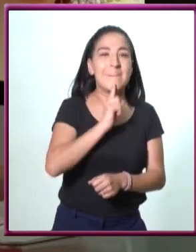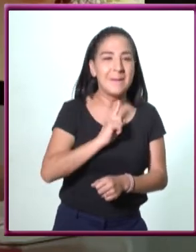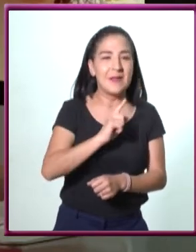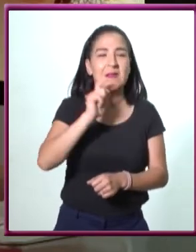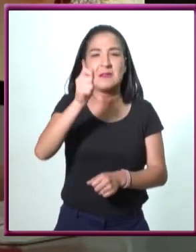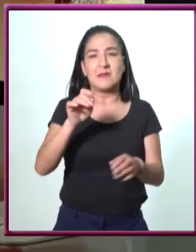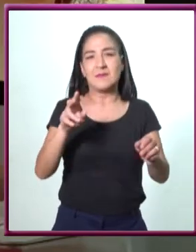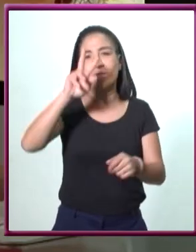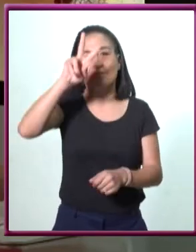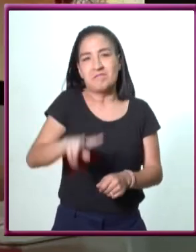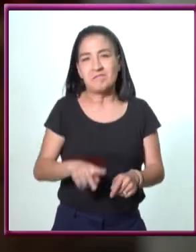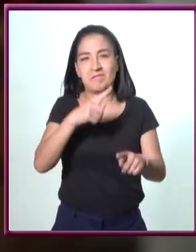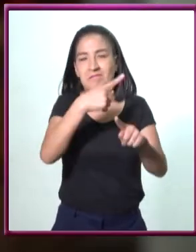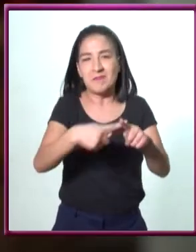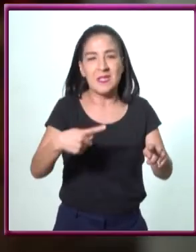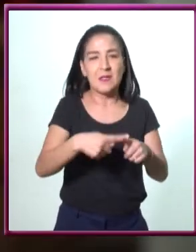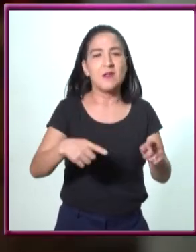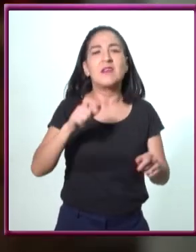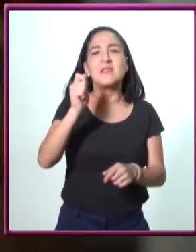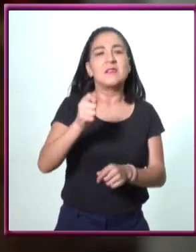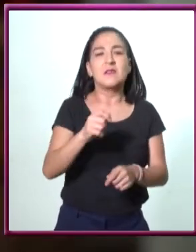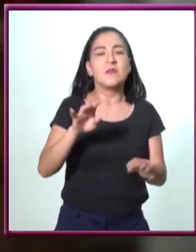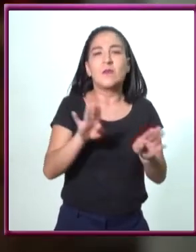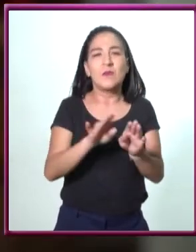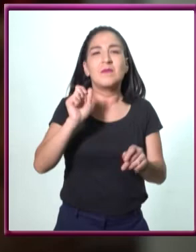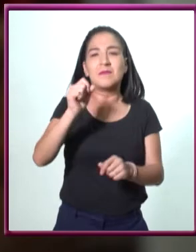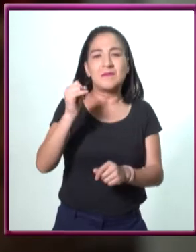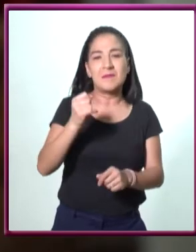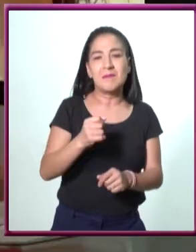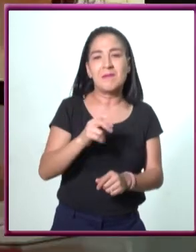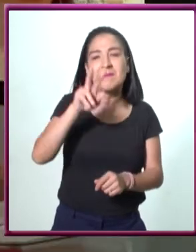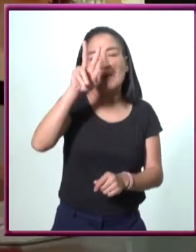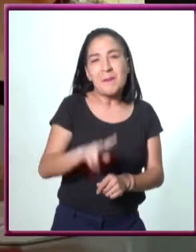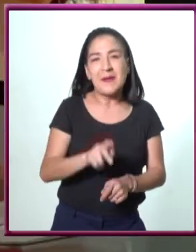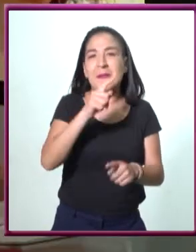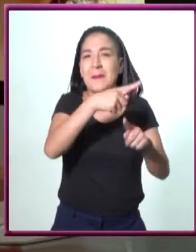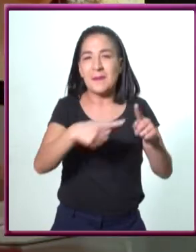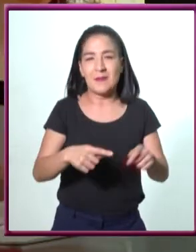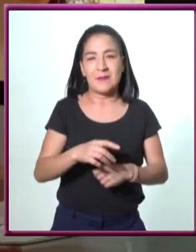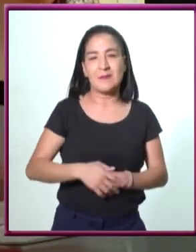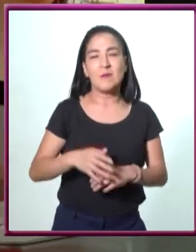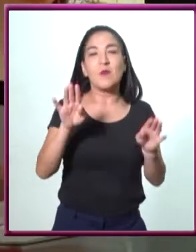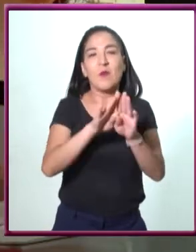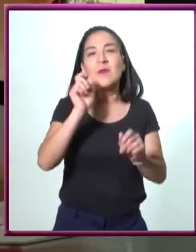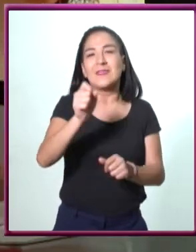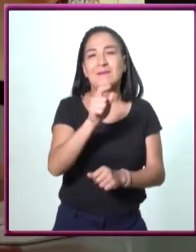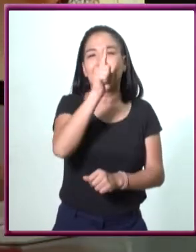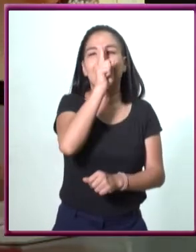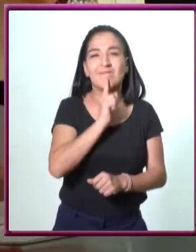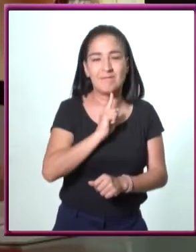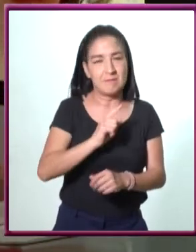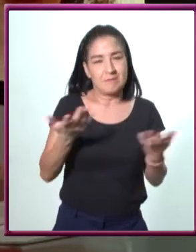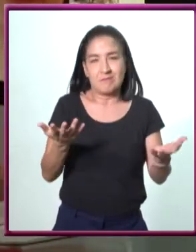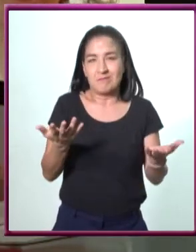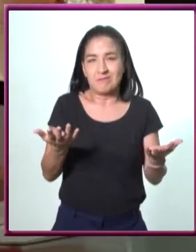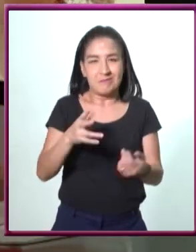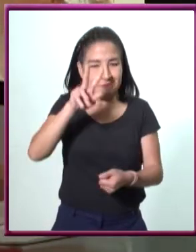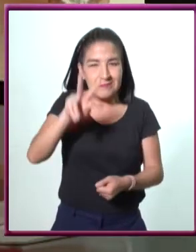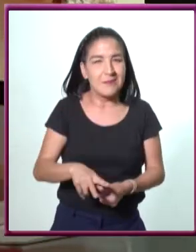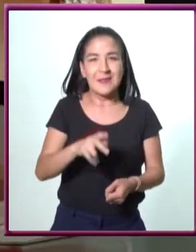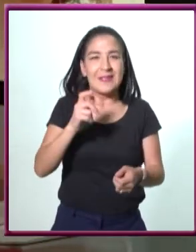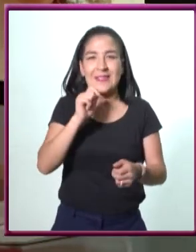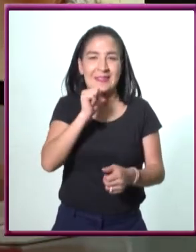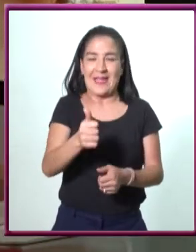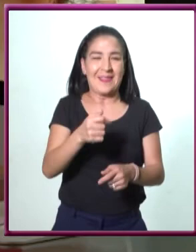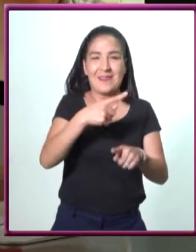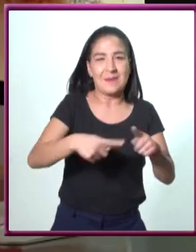mentira una verdad a medias? ¿Qué pasa cuando decimos medias verdades? Pues Estrictamente hablando, una mentira es una mentira, no es